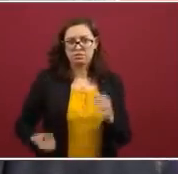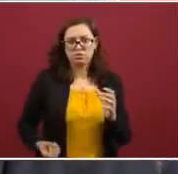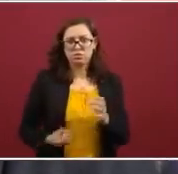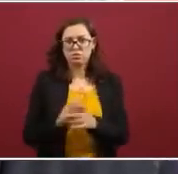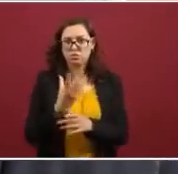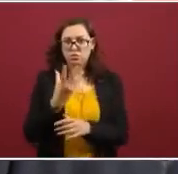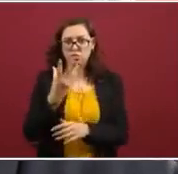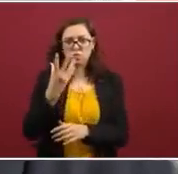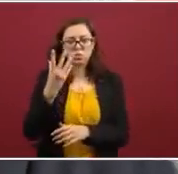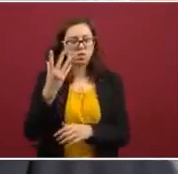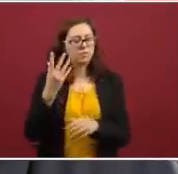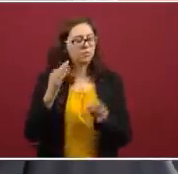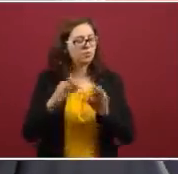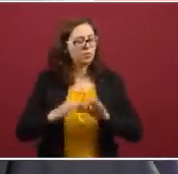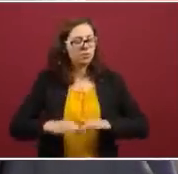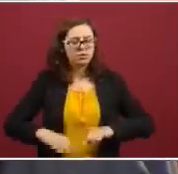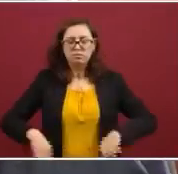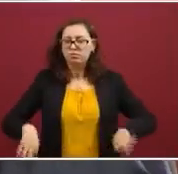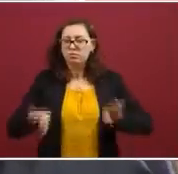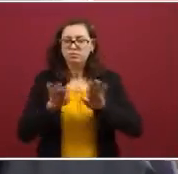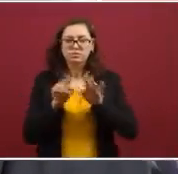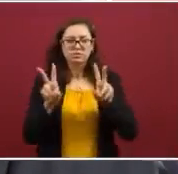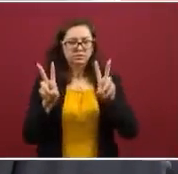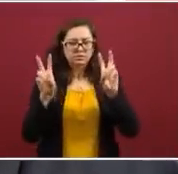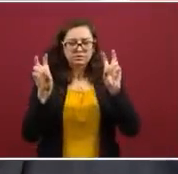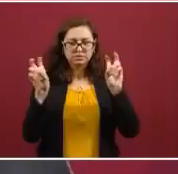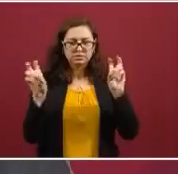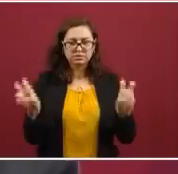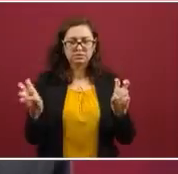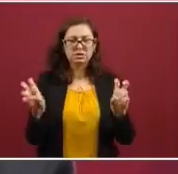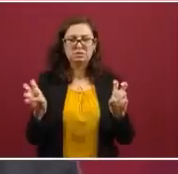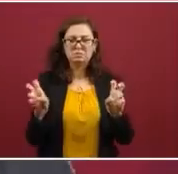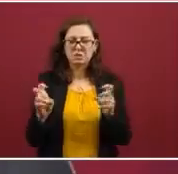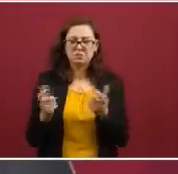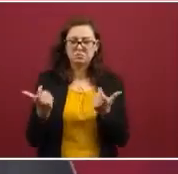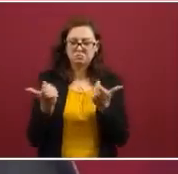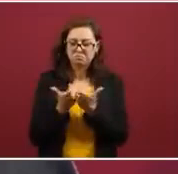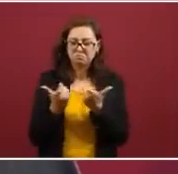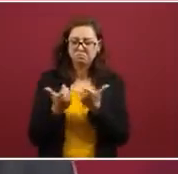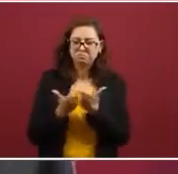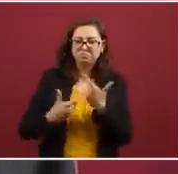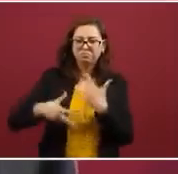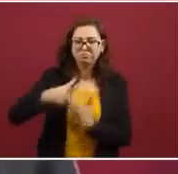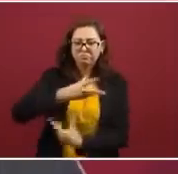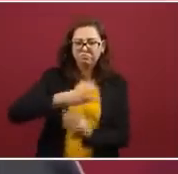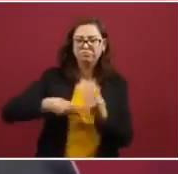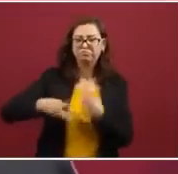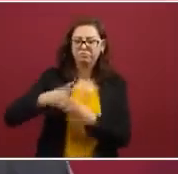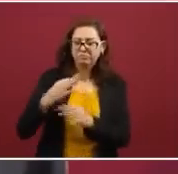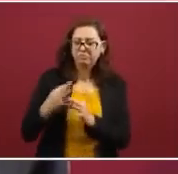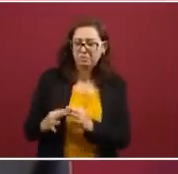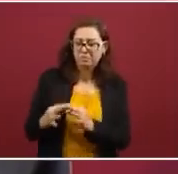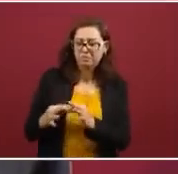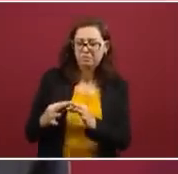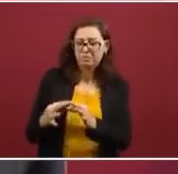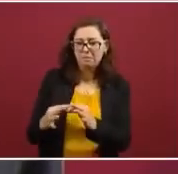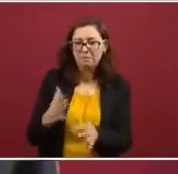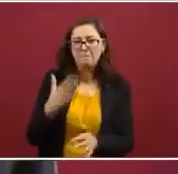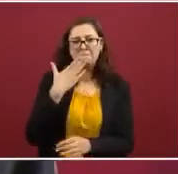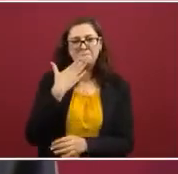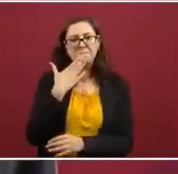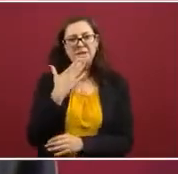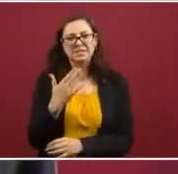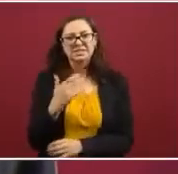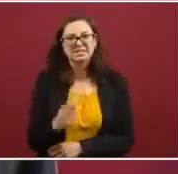que es fundamental para la buena marcha de la economía, es el no